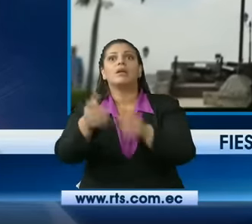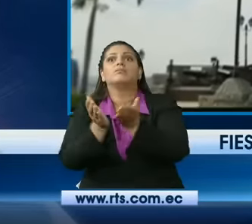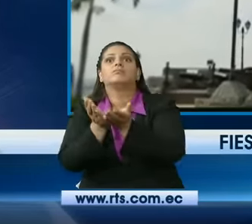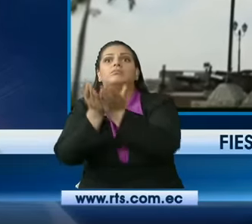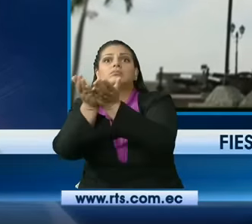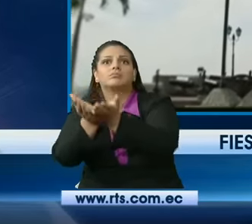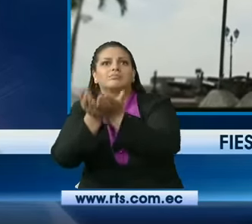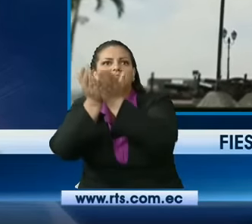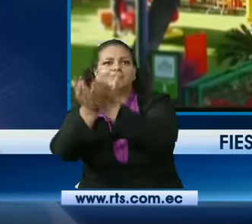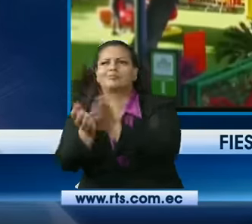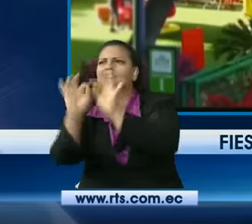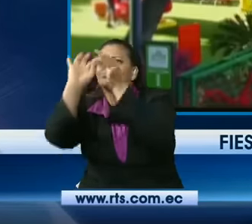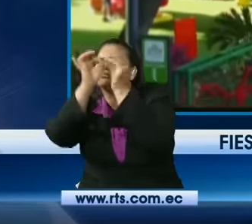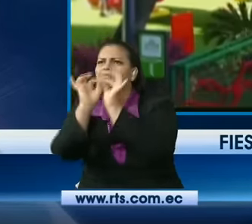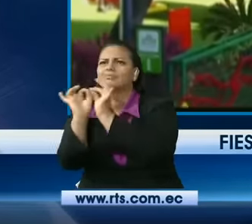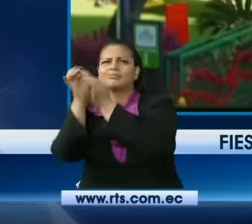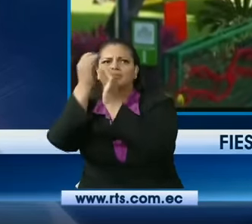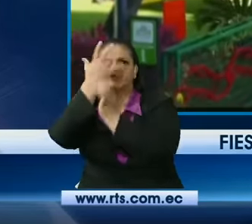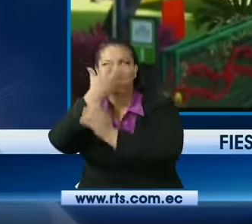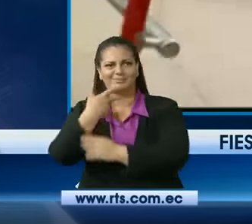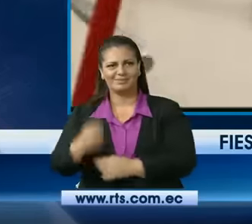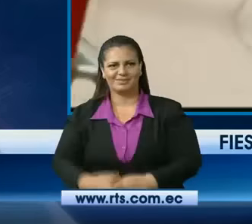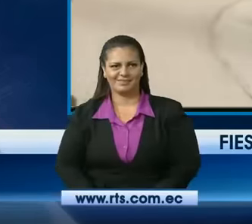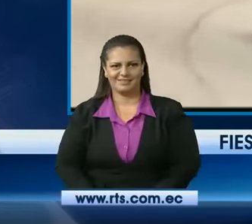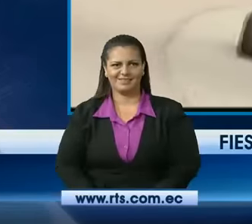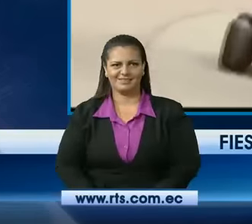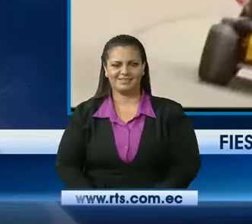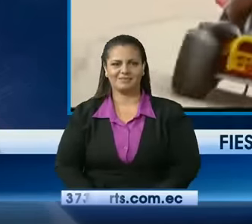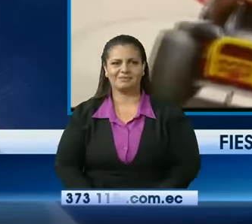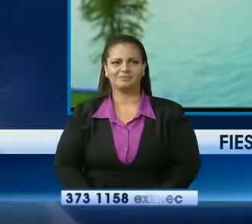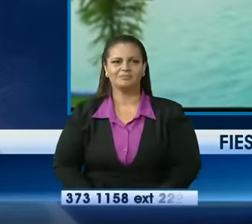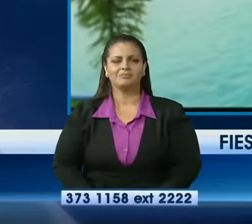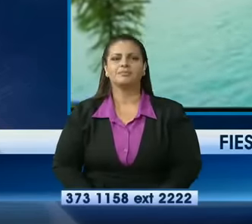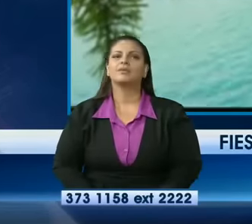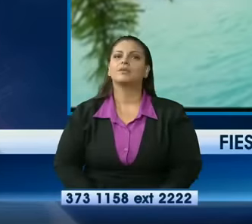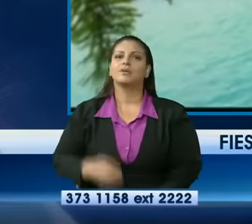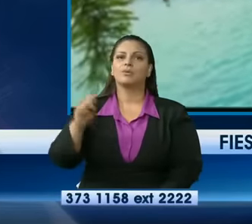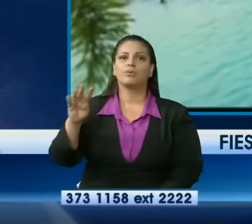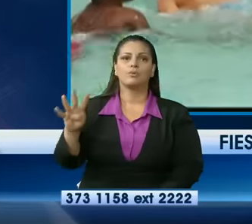se llaman Guayaquil, es mi destino en las fiestas patronales. Son